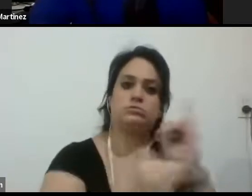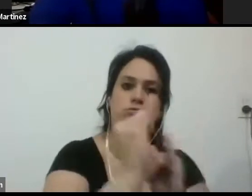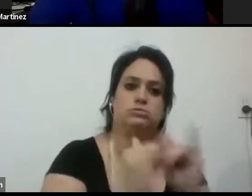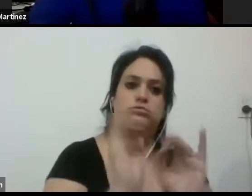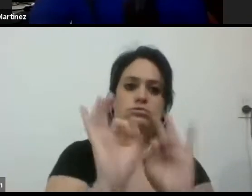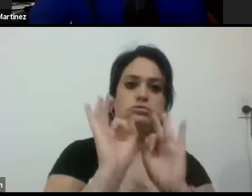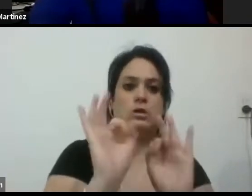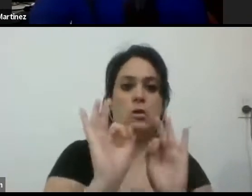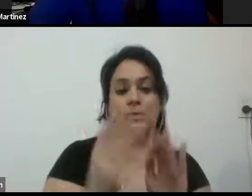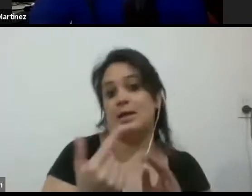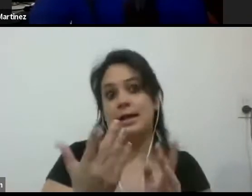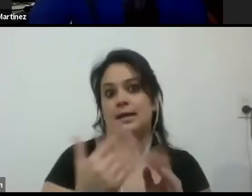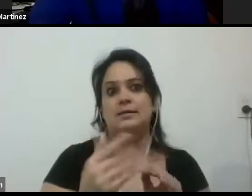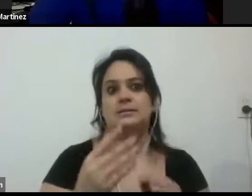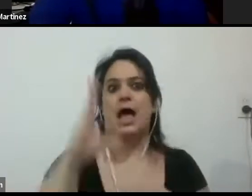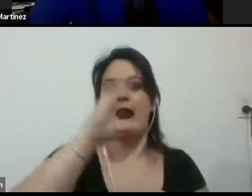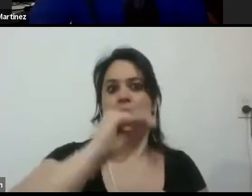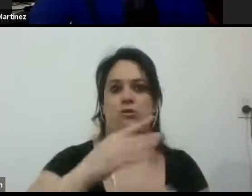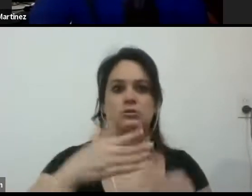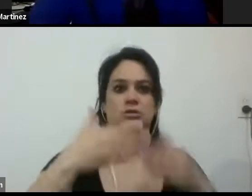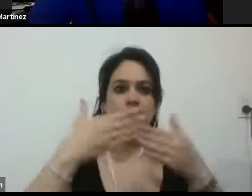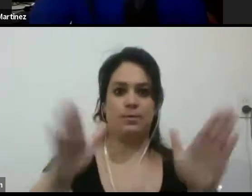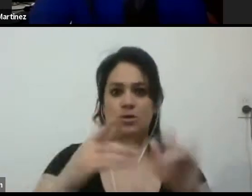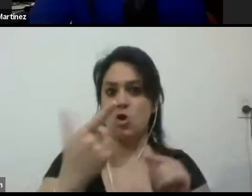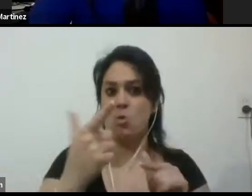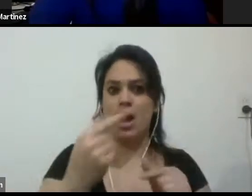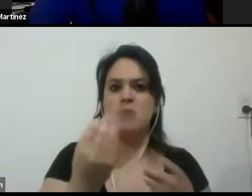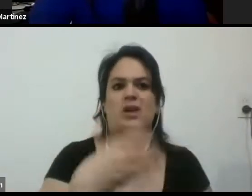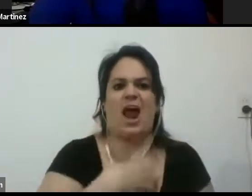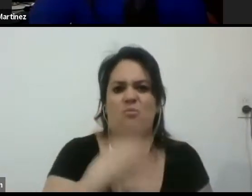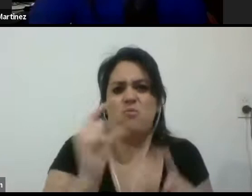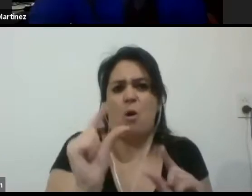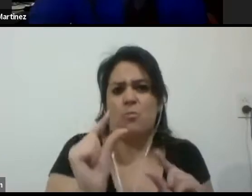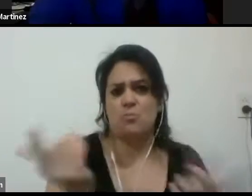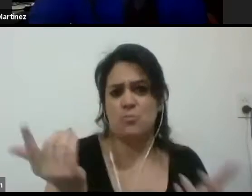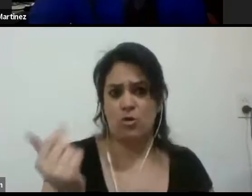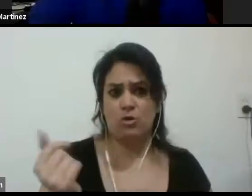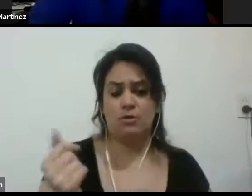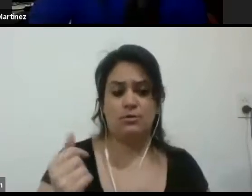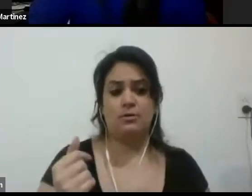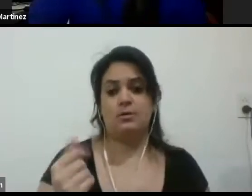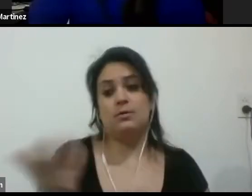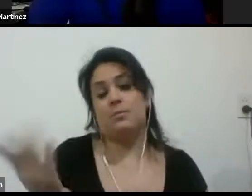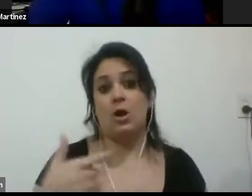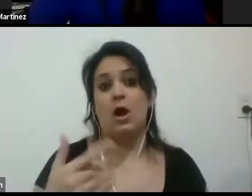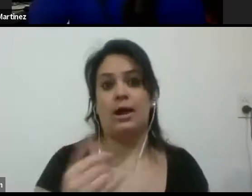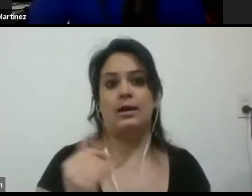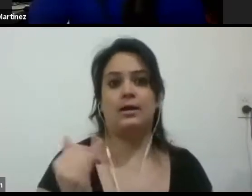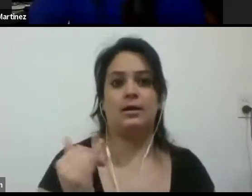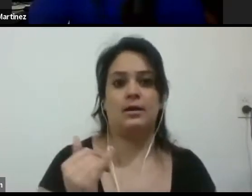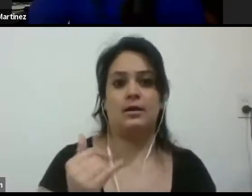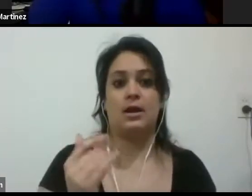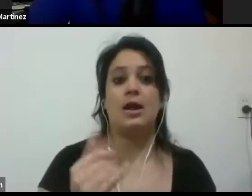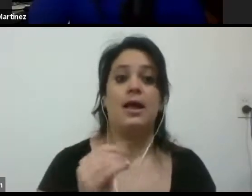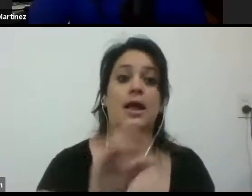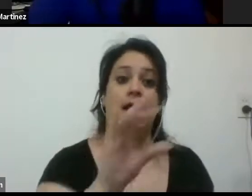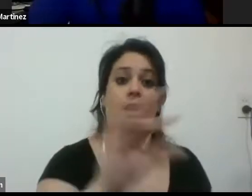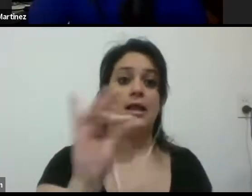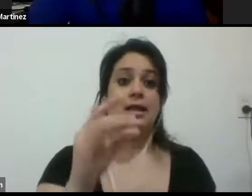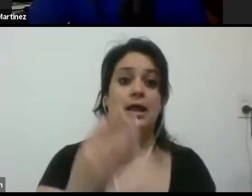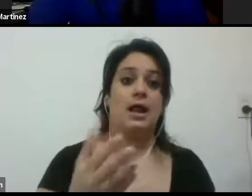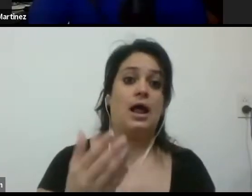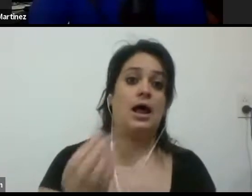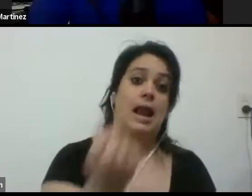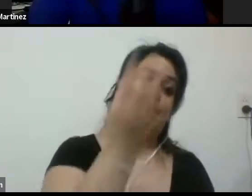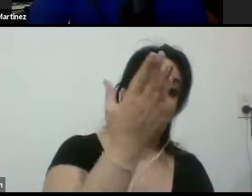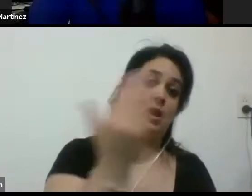y si no se llega a abrir el turno vespertino por poca cantidad de concurrencia de la gente les vamos a dar la opción de pasarse al turno de